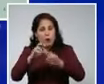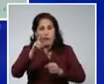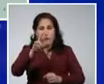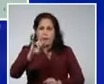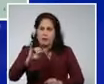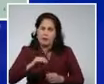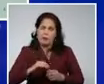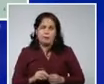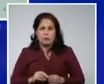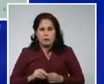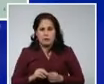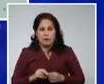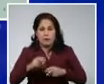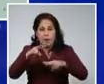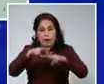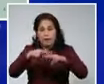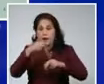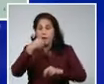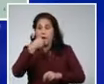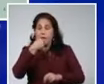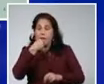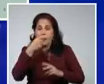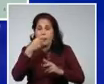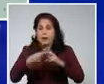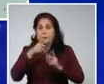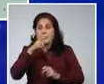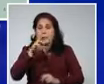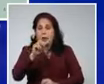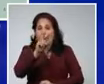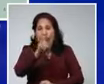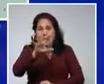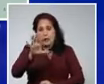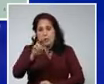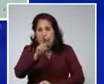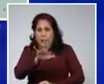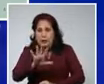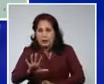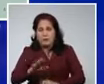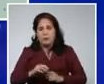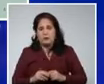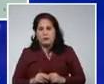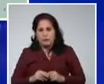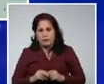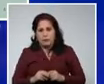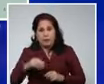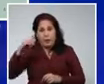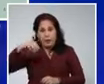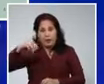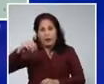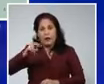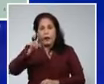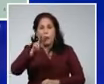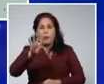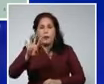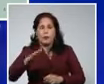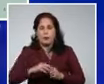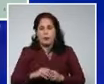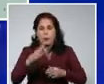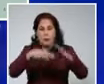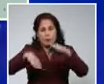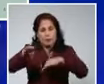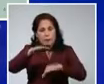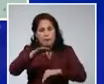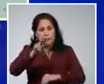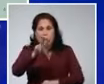26, Habana Vieja y Cerro con 25 cada uno, Marianao 24, Playa